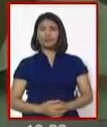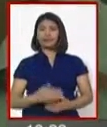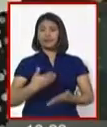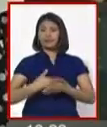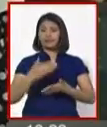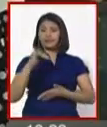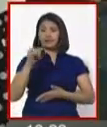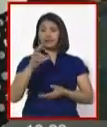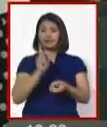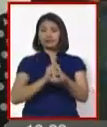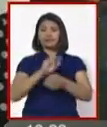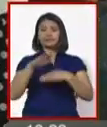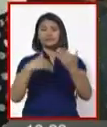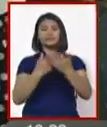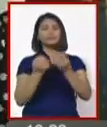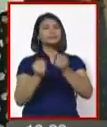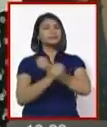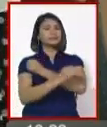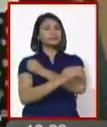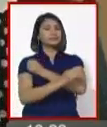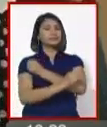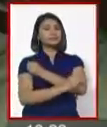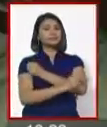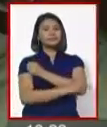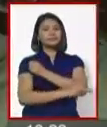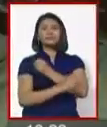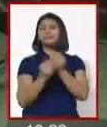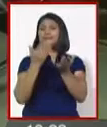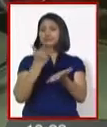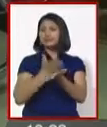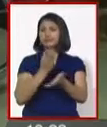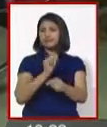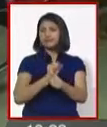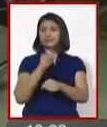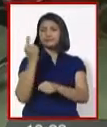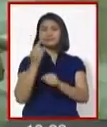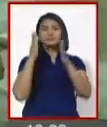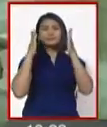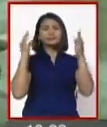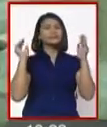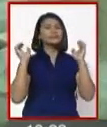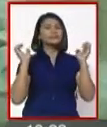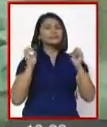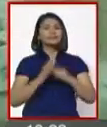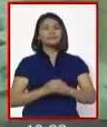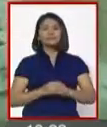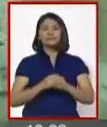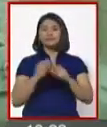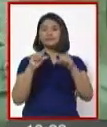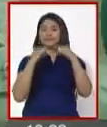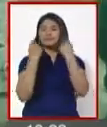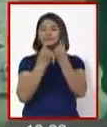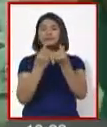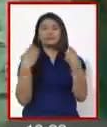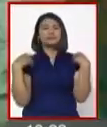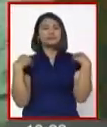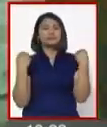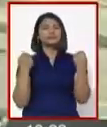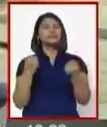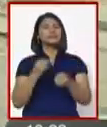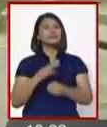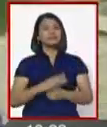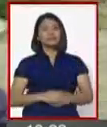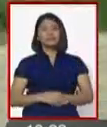Este jueves, médicos de todo el país paralizarán actividades. Solamente se atenderá emergencias. El sector salud rechaza la creación